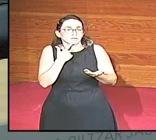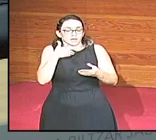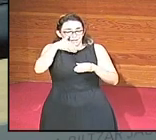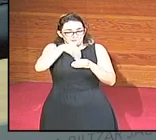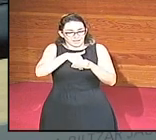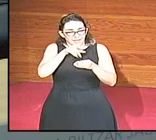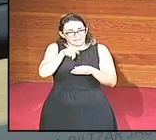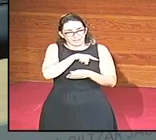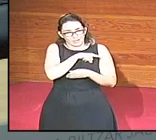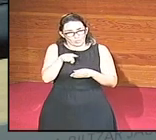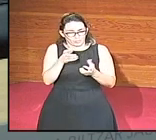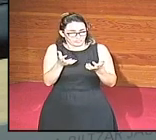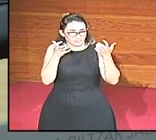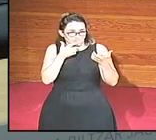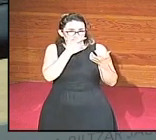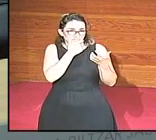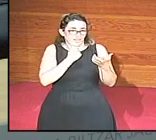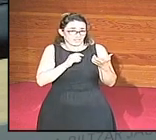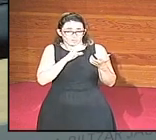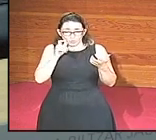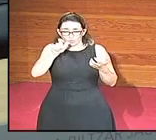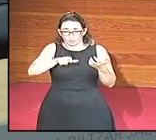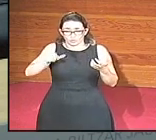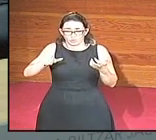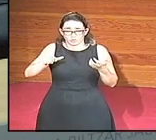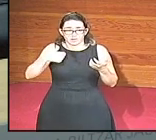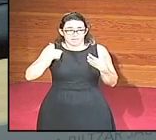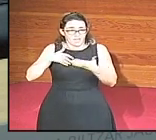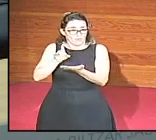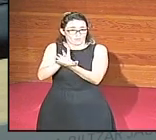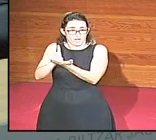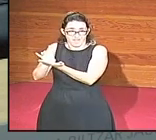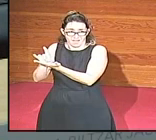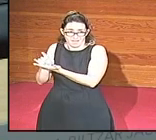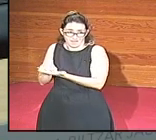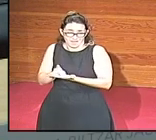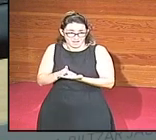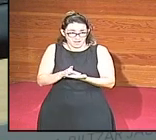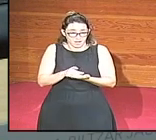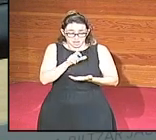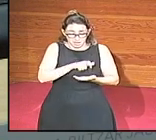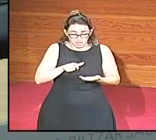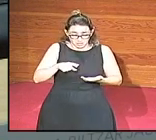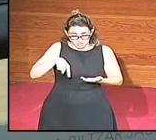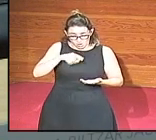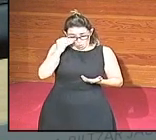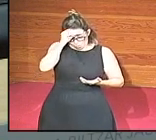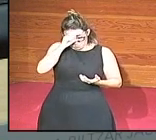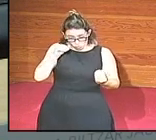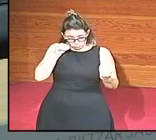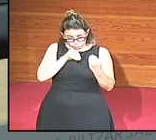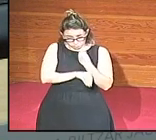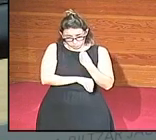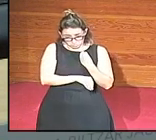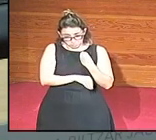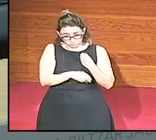referéndum cuando tú has echado a la población del otro lado y cuando la población que queda, que no piensa como tú, tiene una